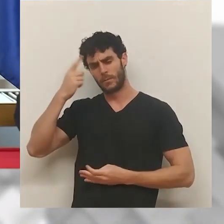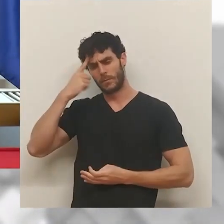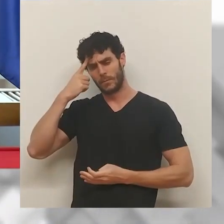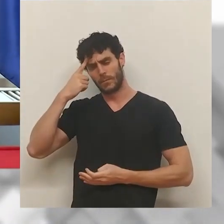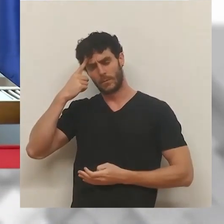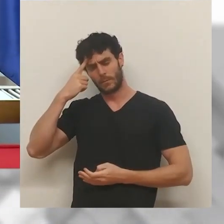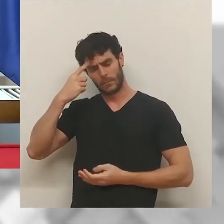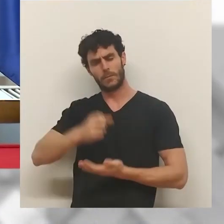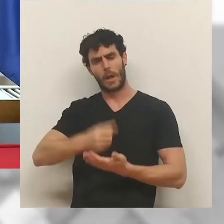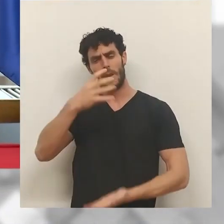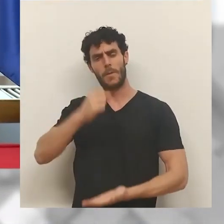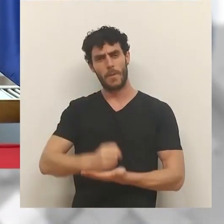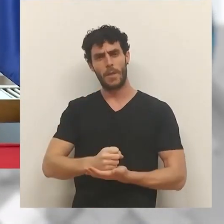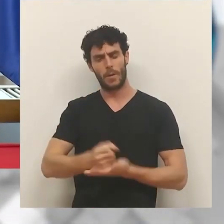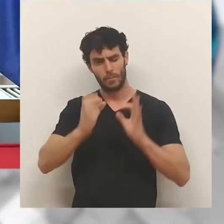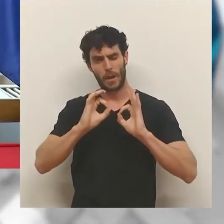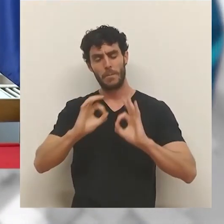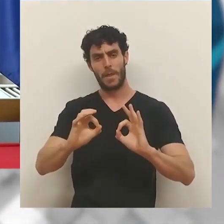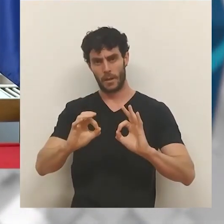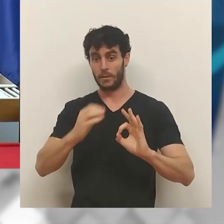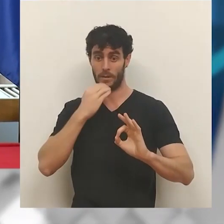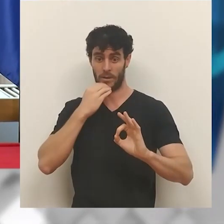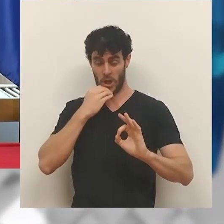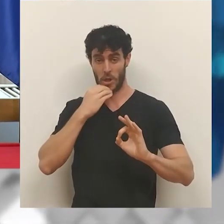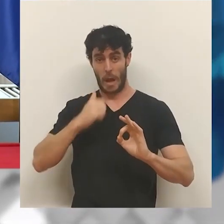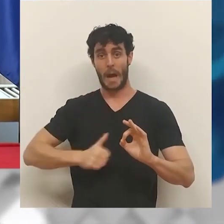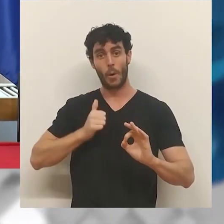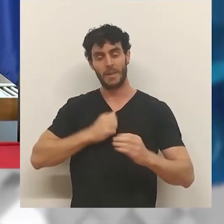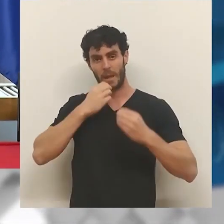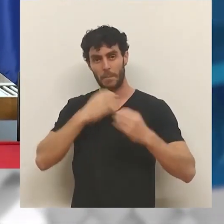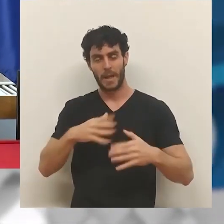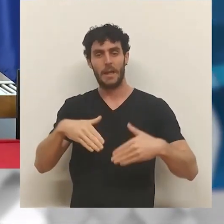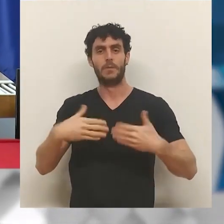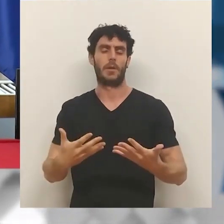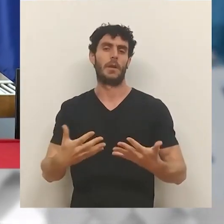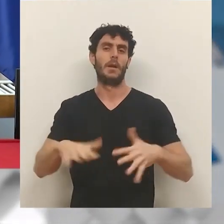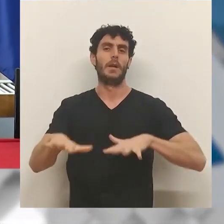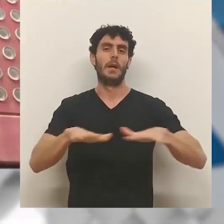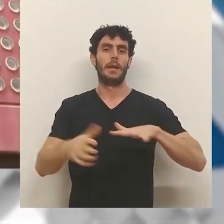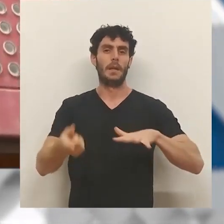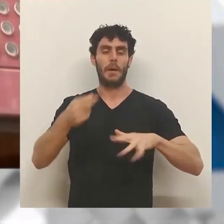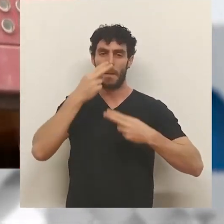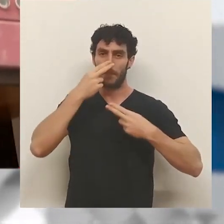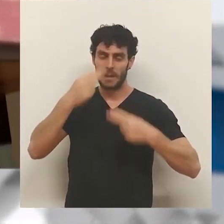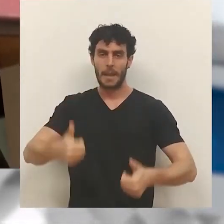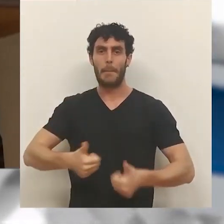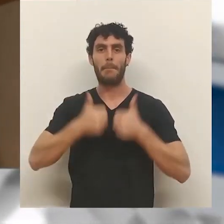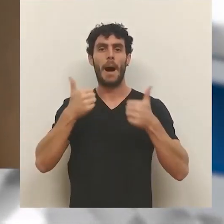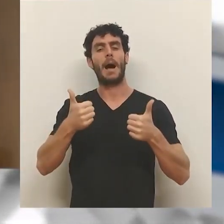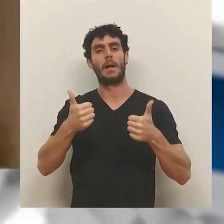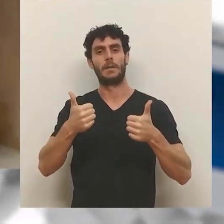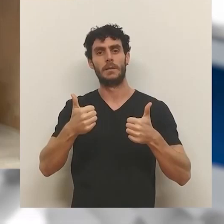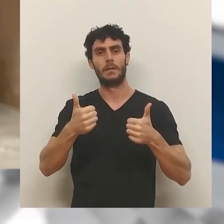Hemos entendido que es un edificio singular que bien aprovechado, como es nuestro deseo, puede activar